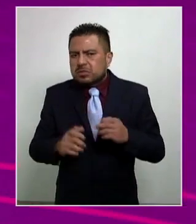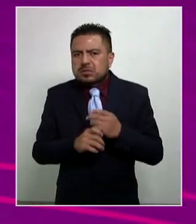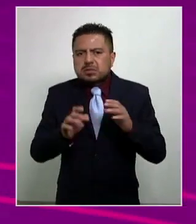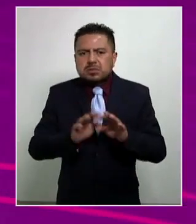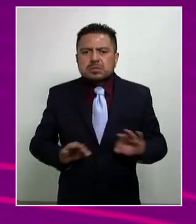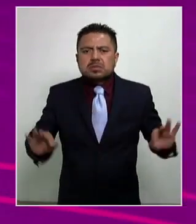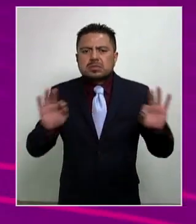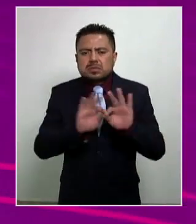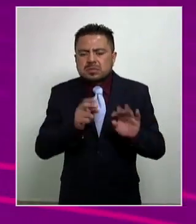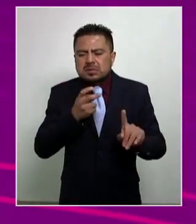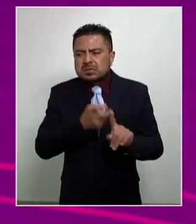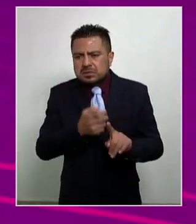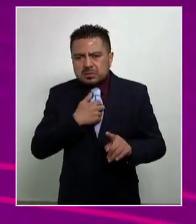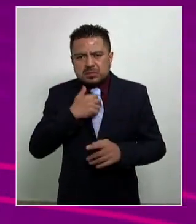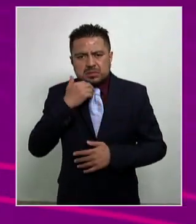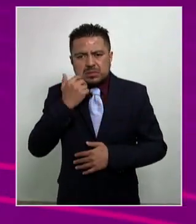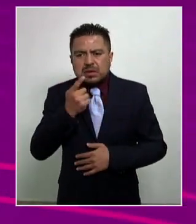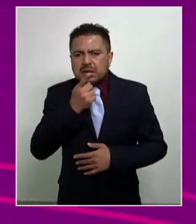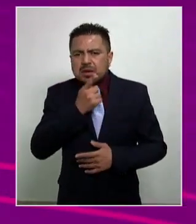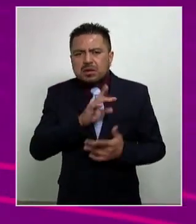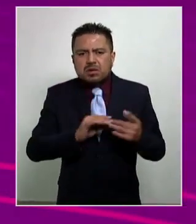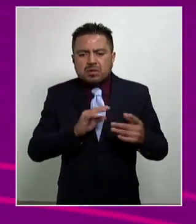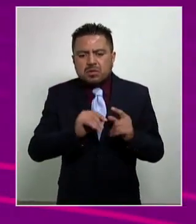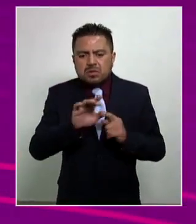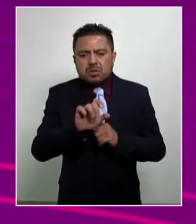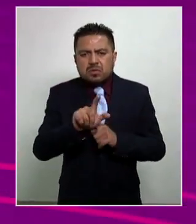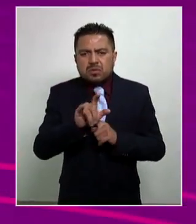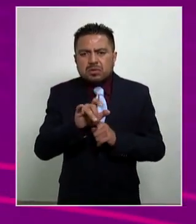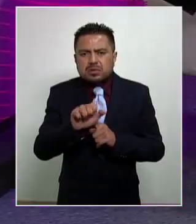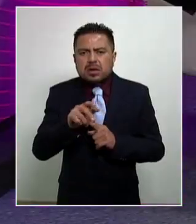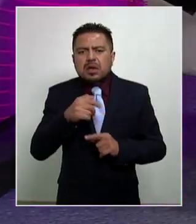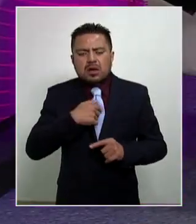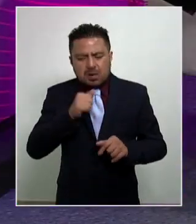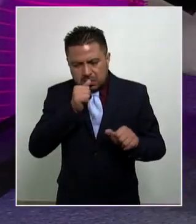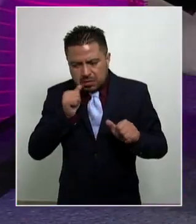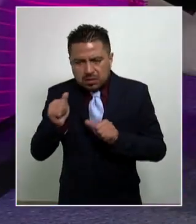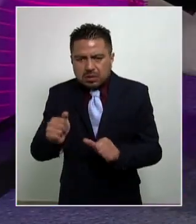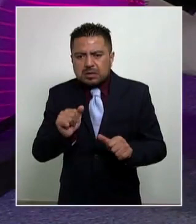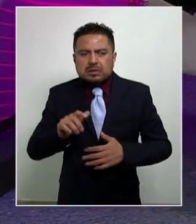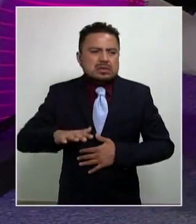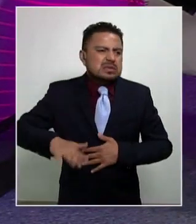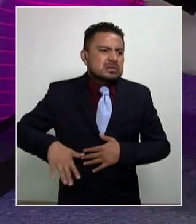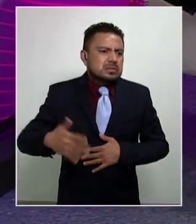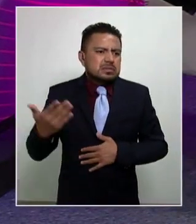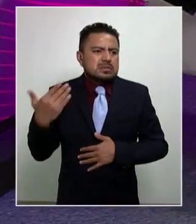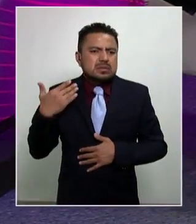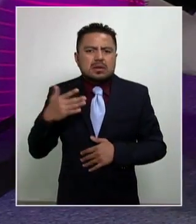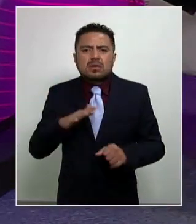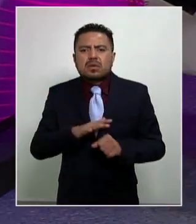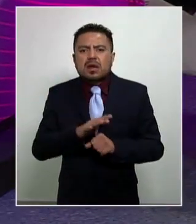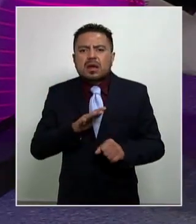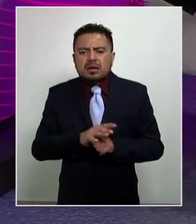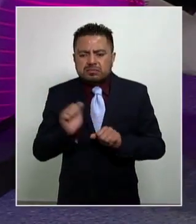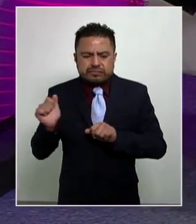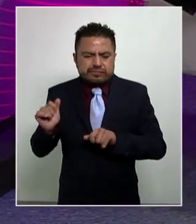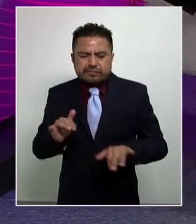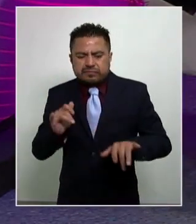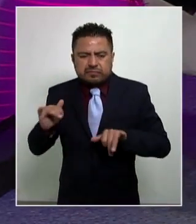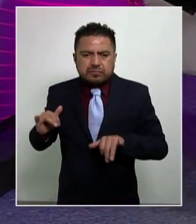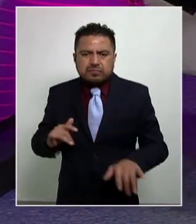quiero referirme un poco a lo que dice Kulsi ahora. Estamos atendiendo recientemente a unas oleadas